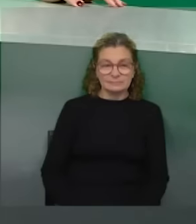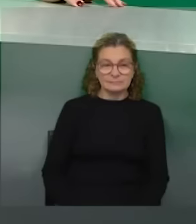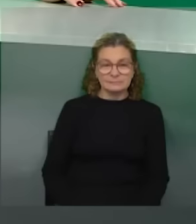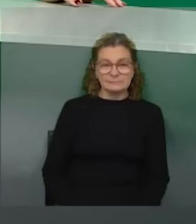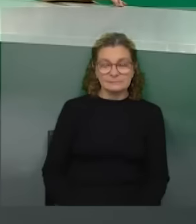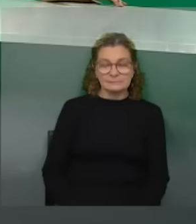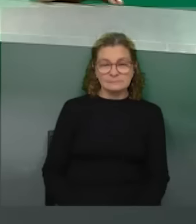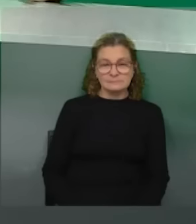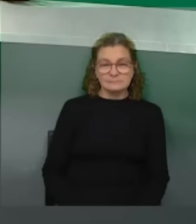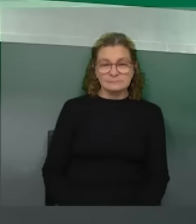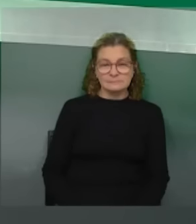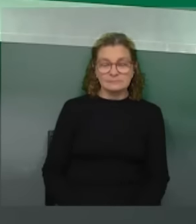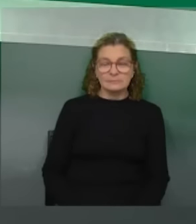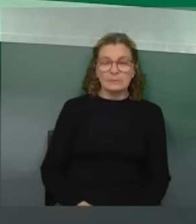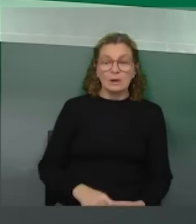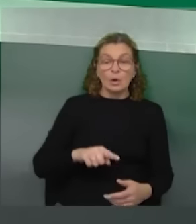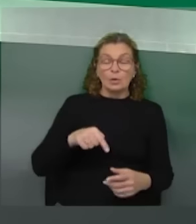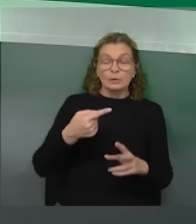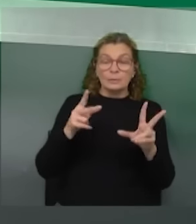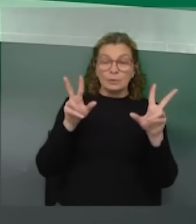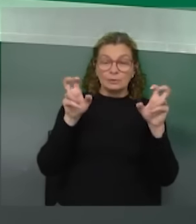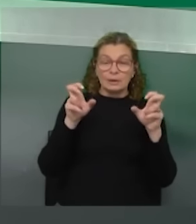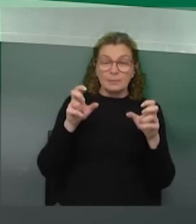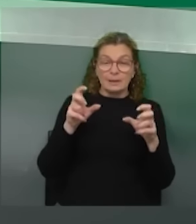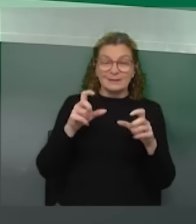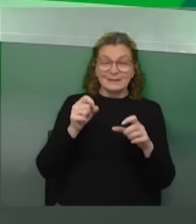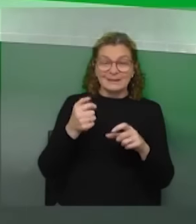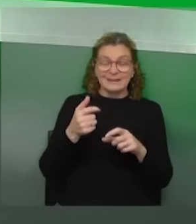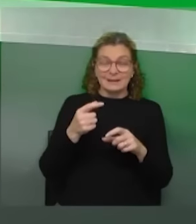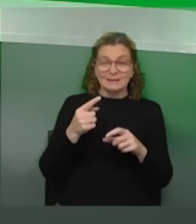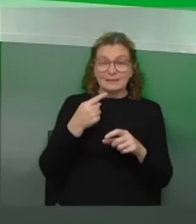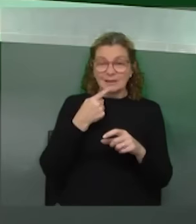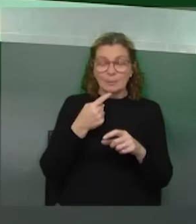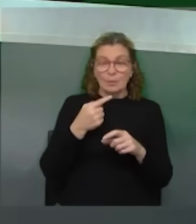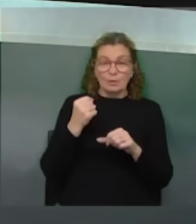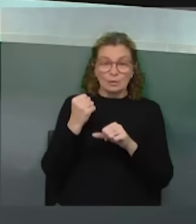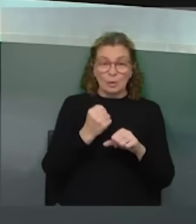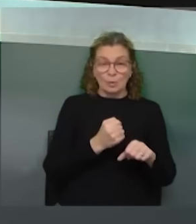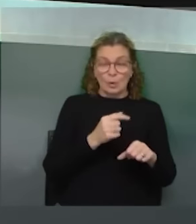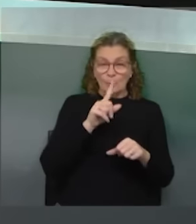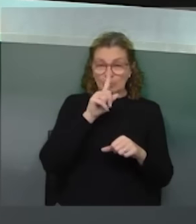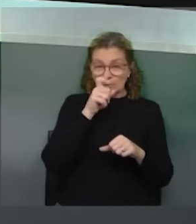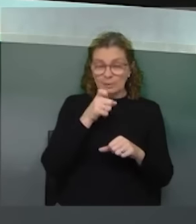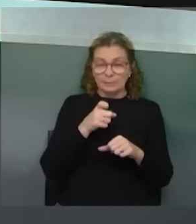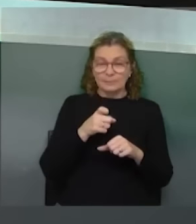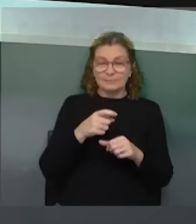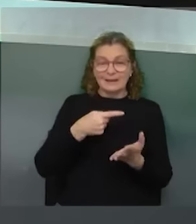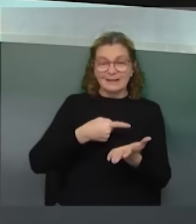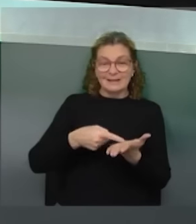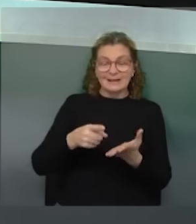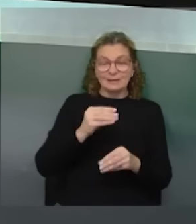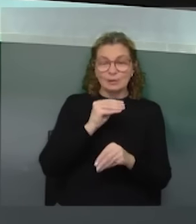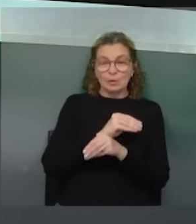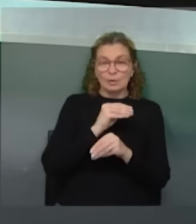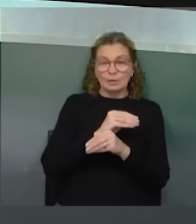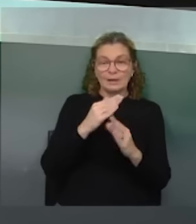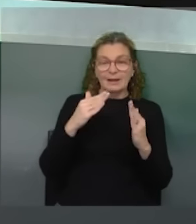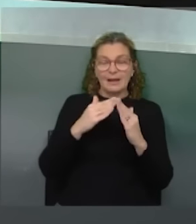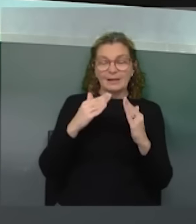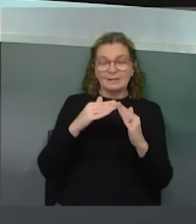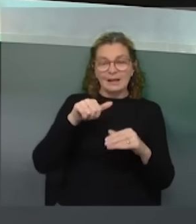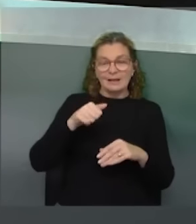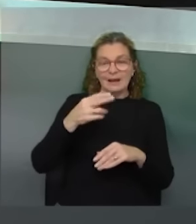cristiana continuamos con un tema vinculado y lo escuchábamos recién se inauguró en Montevideo la el centro cultural casa natal